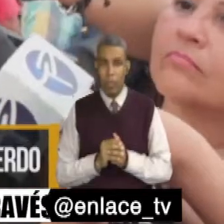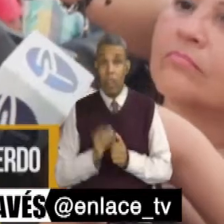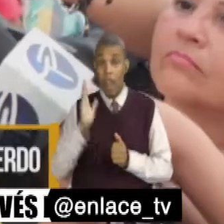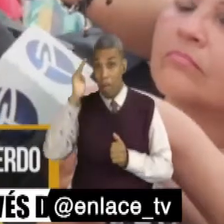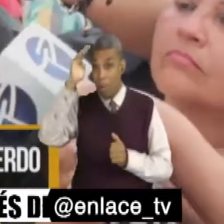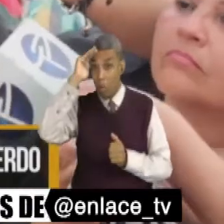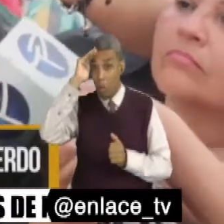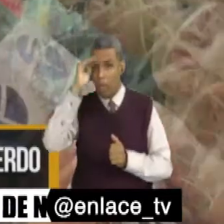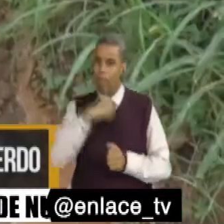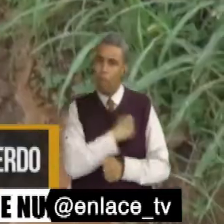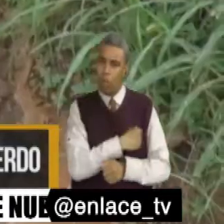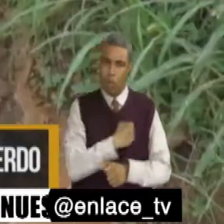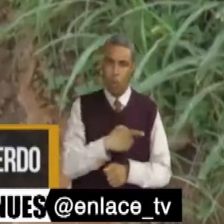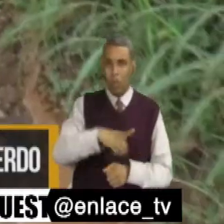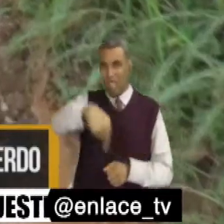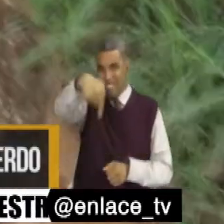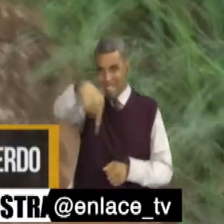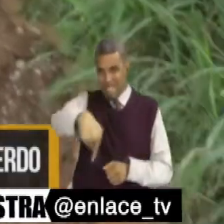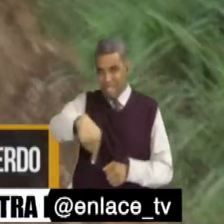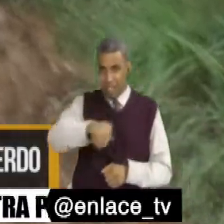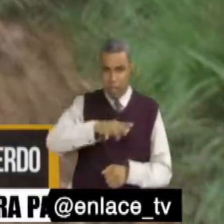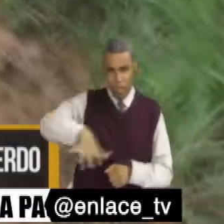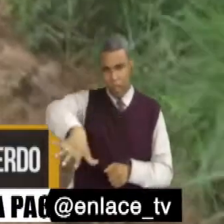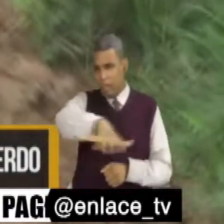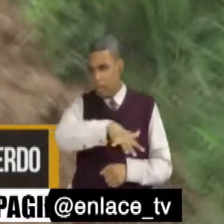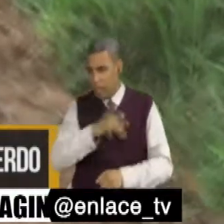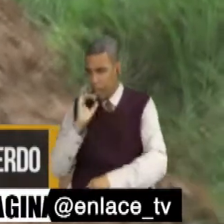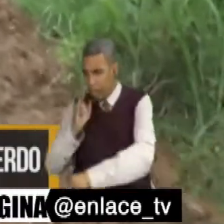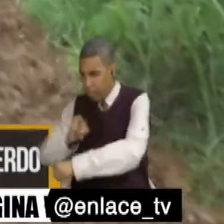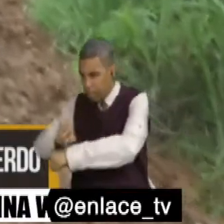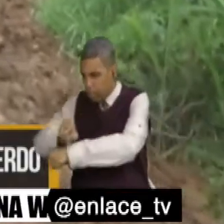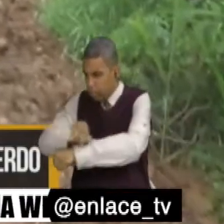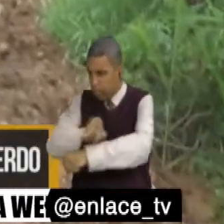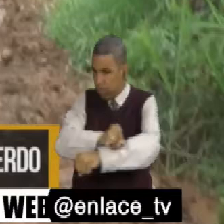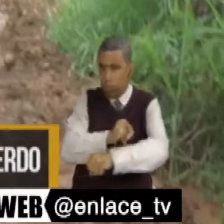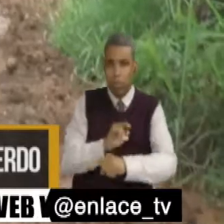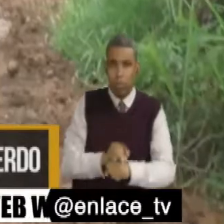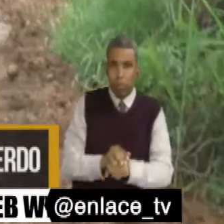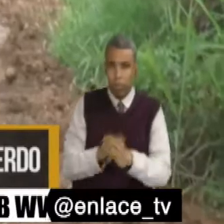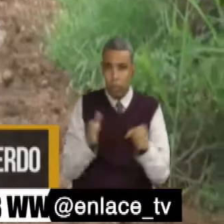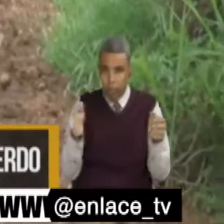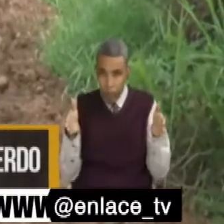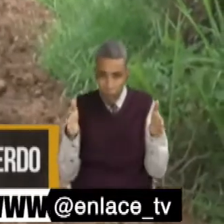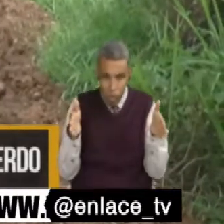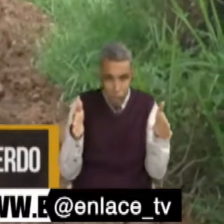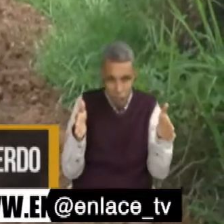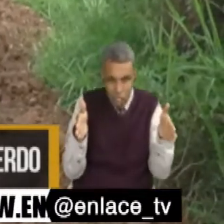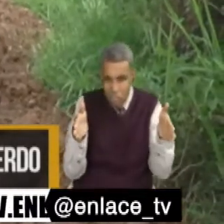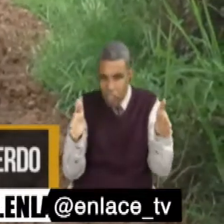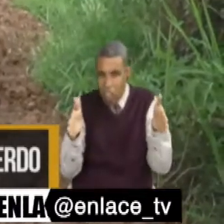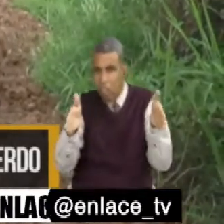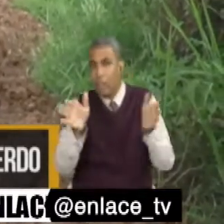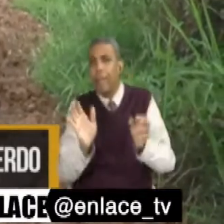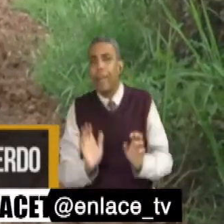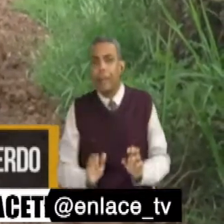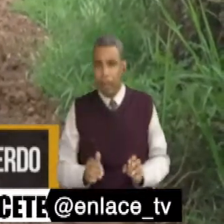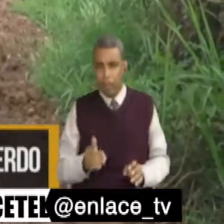que patrulle permanentemente porque en una vía muy mala ellos tienen que andar muy despacio. Si mejoramos la